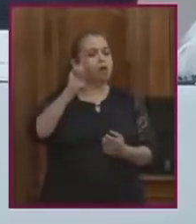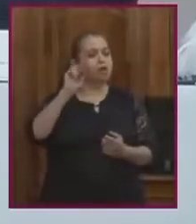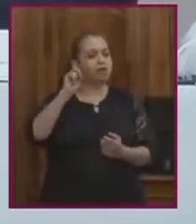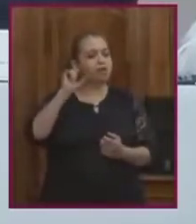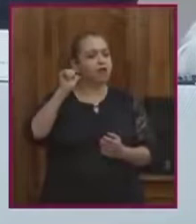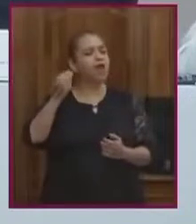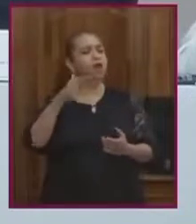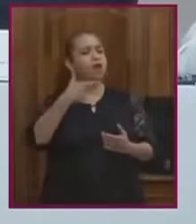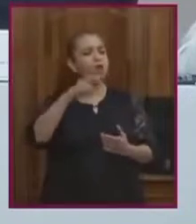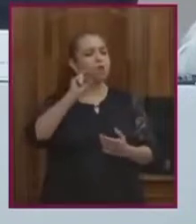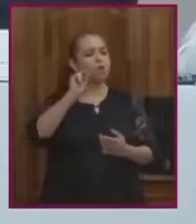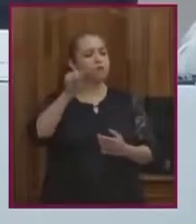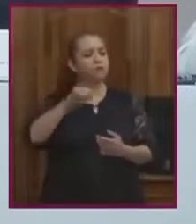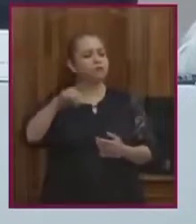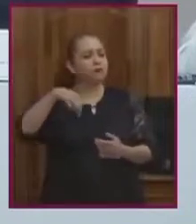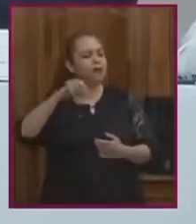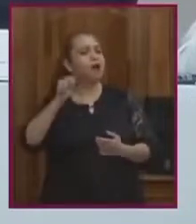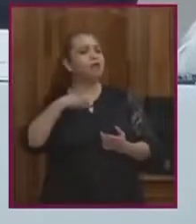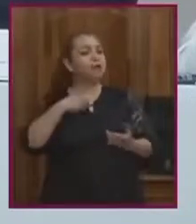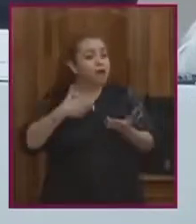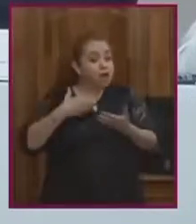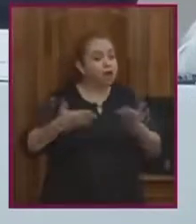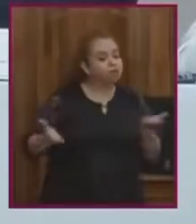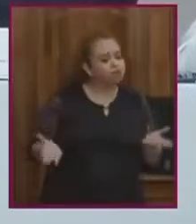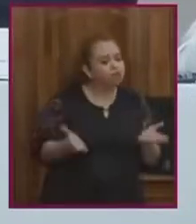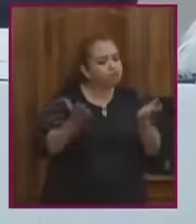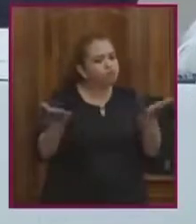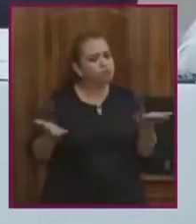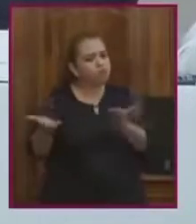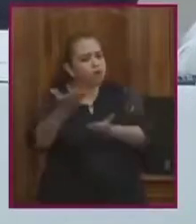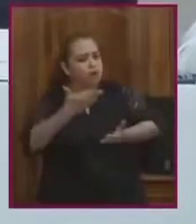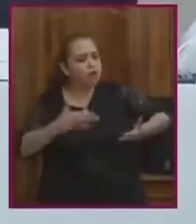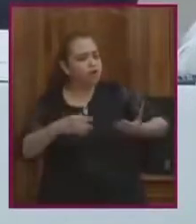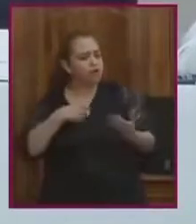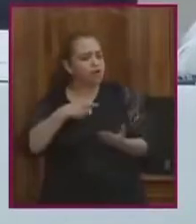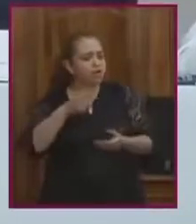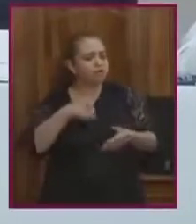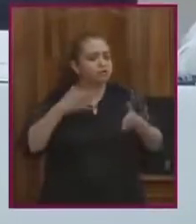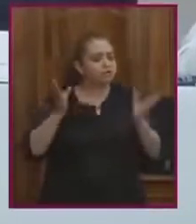quien tuvo a su cargo la campaña nacional de alfabetización en